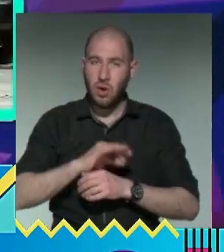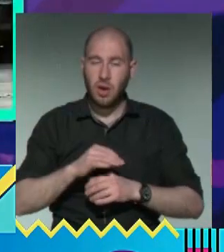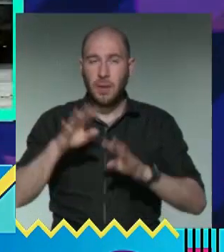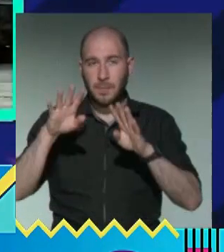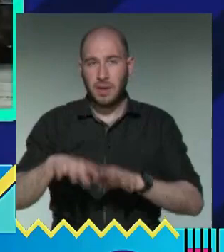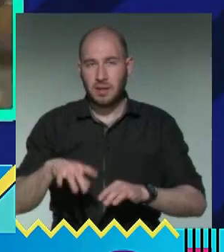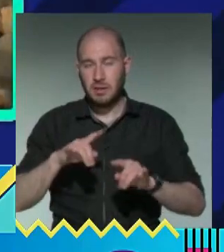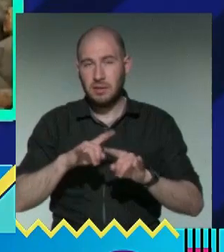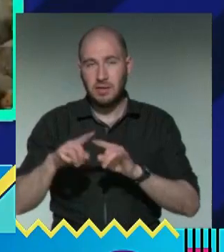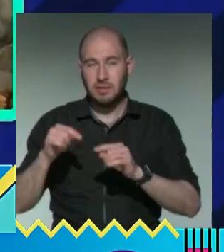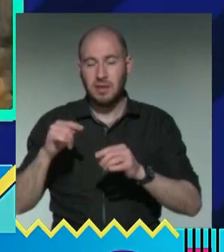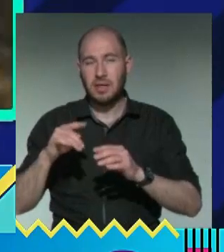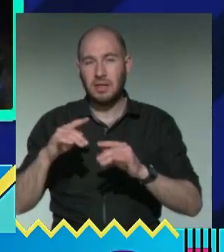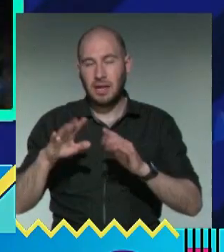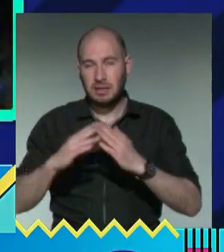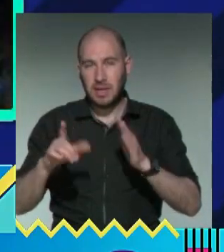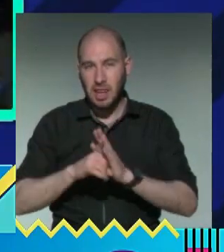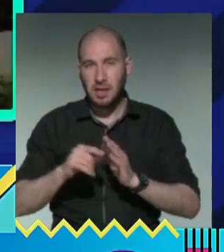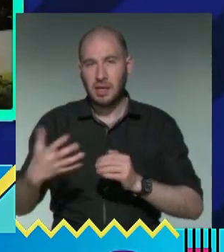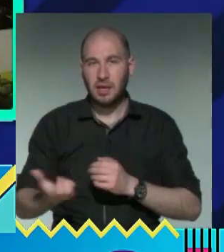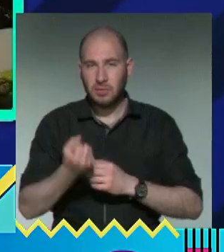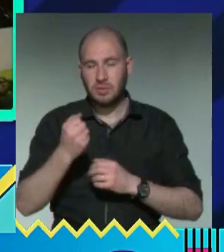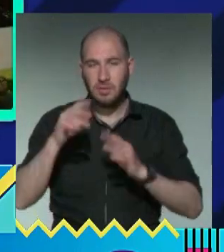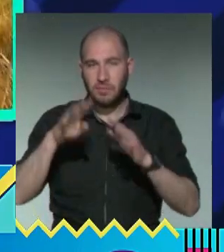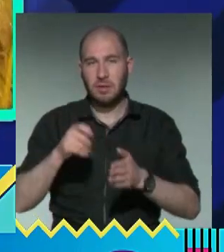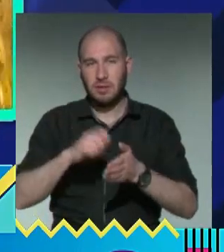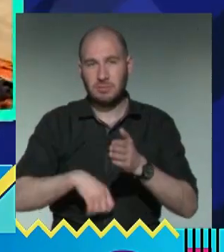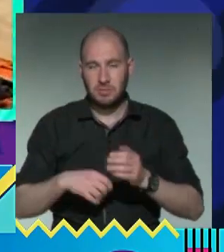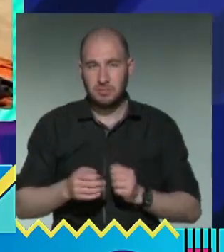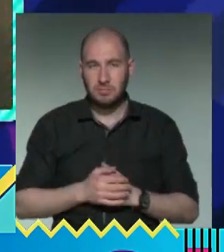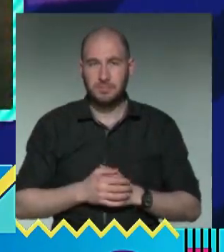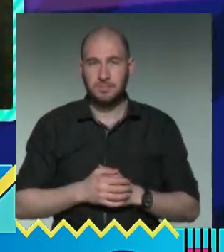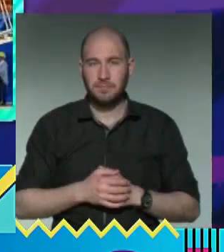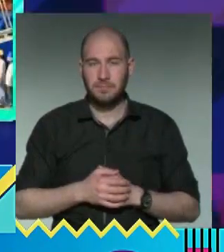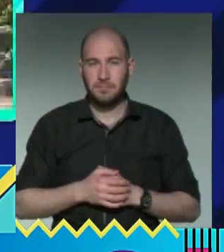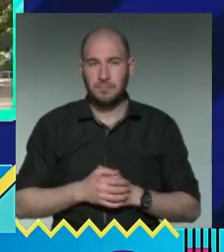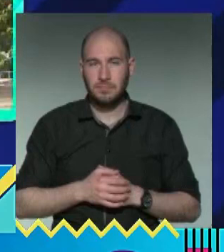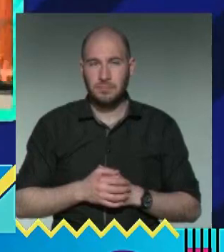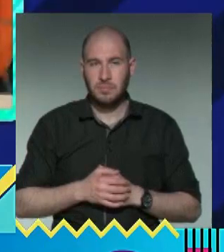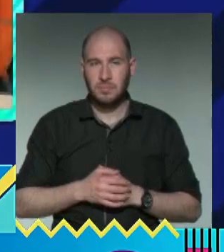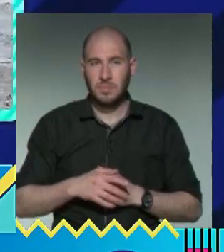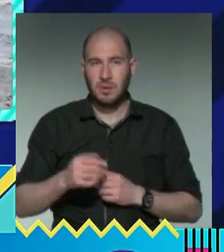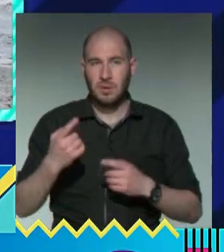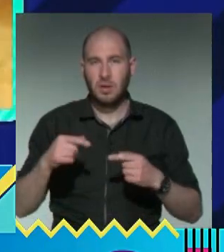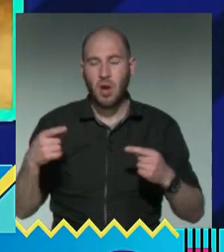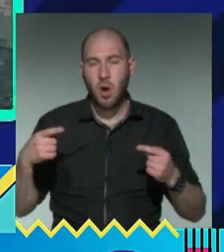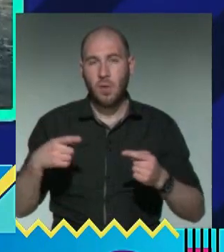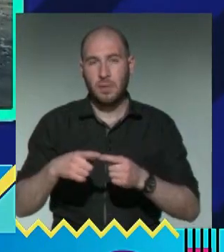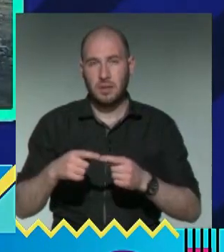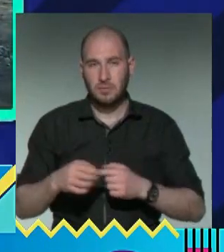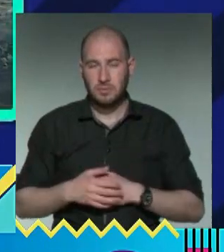de la página web de nuestra legislatura, a donde van a encontrar el formulario de inscripción. La verdad que dentro de todo lo que son los objetivos